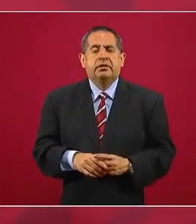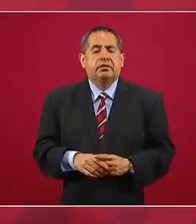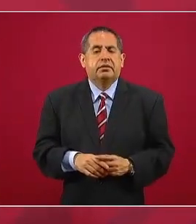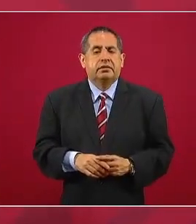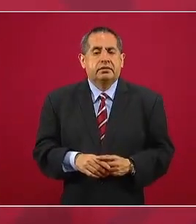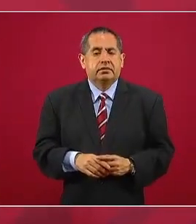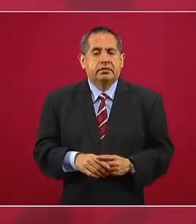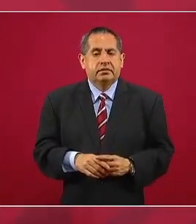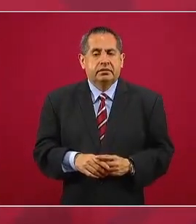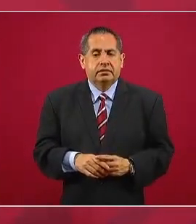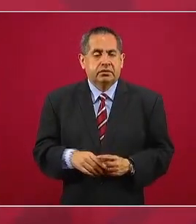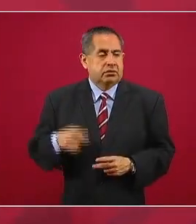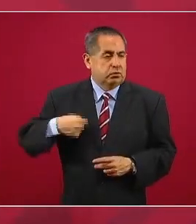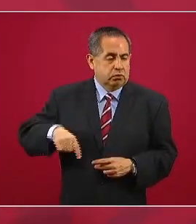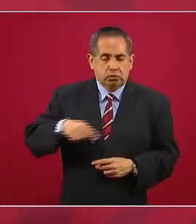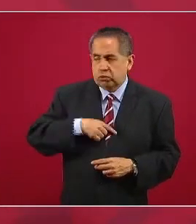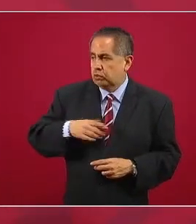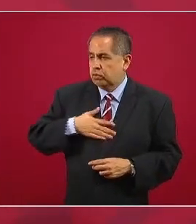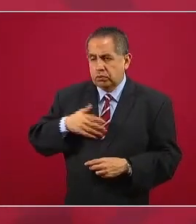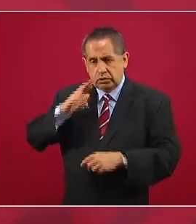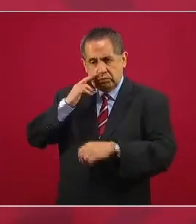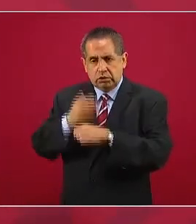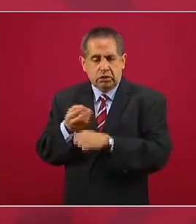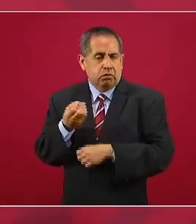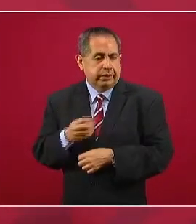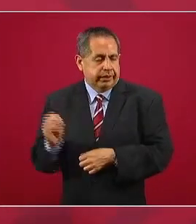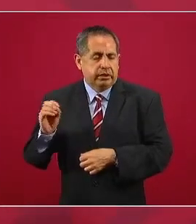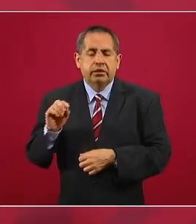la obligación que tenemos